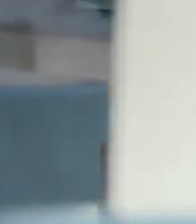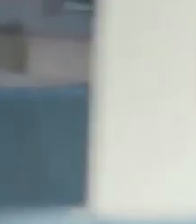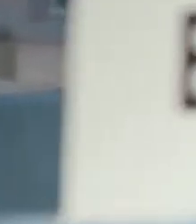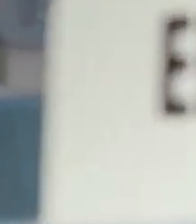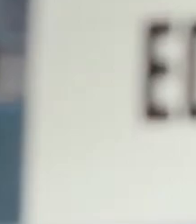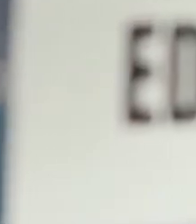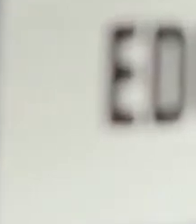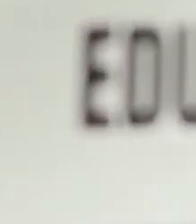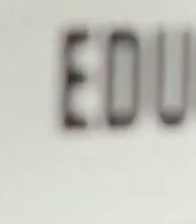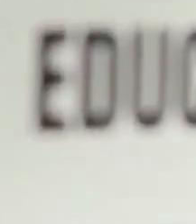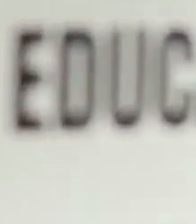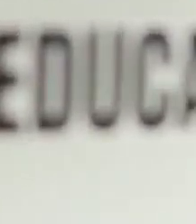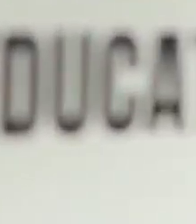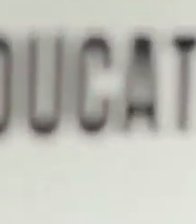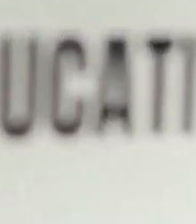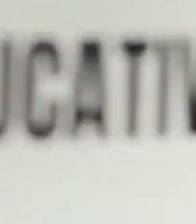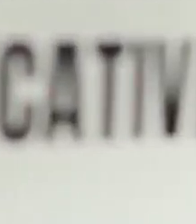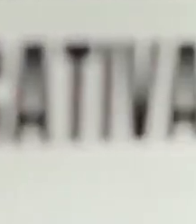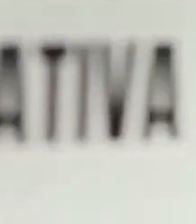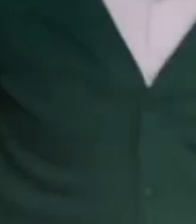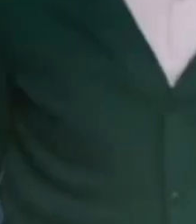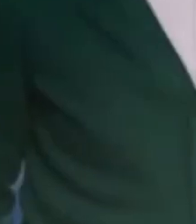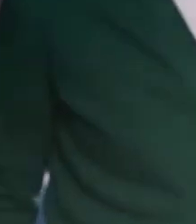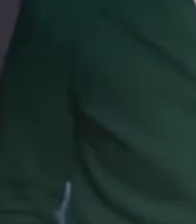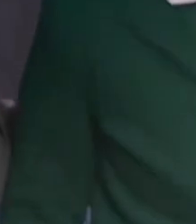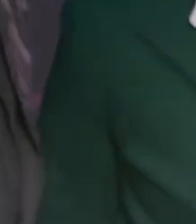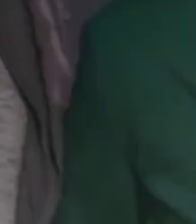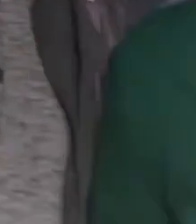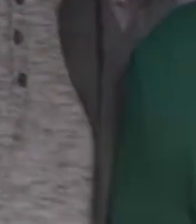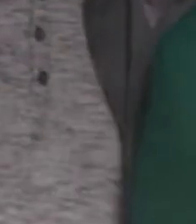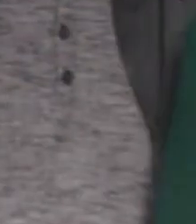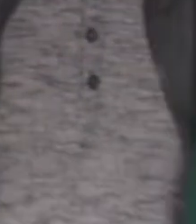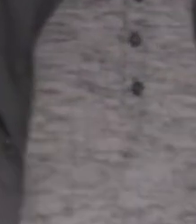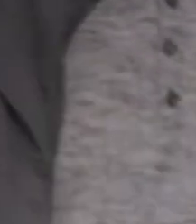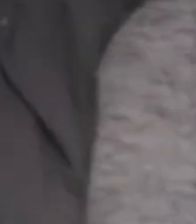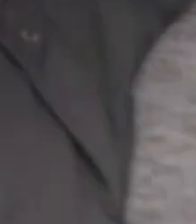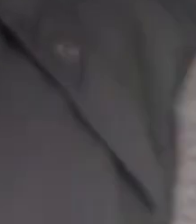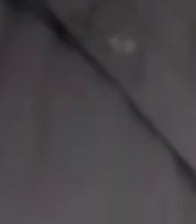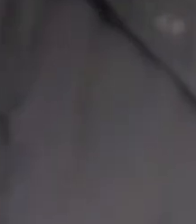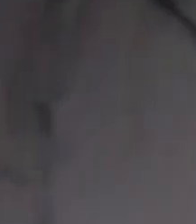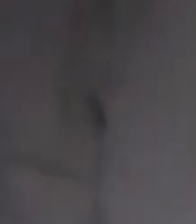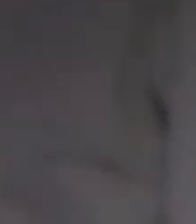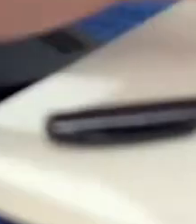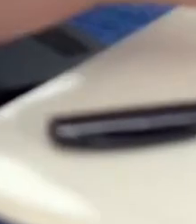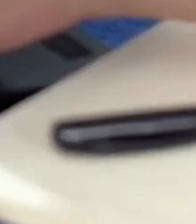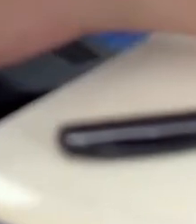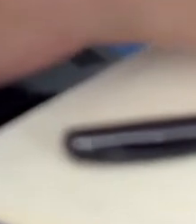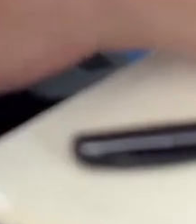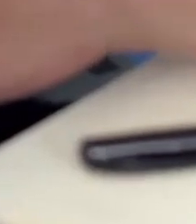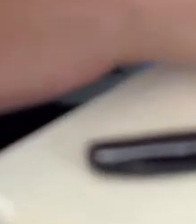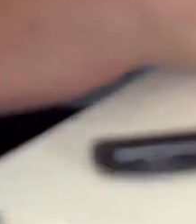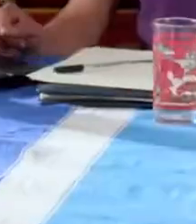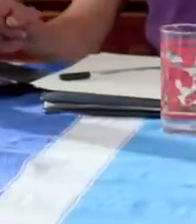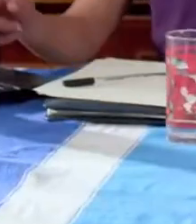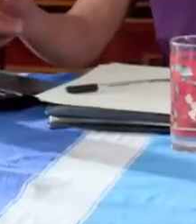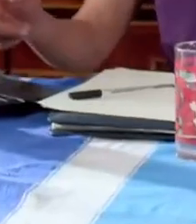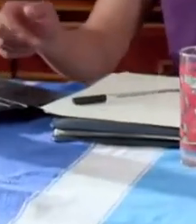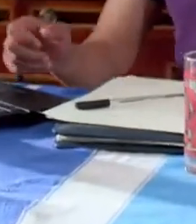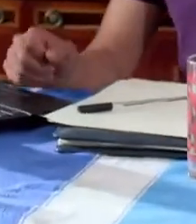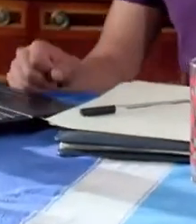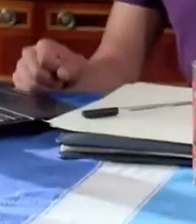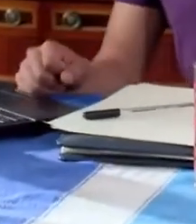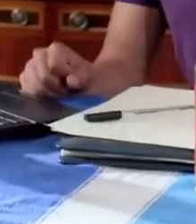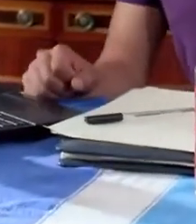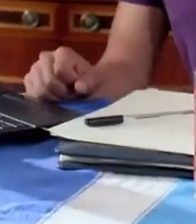participar en proyectos o actividades que te hagan sentir bien. En la escuela enseñamos y aprendemos a cuidarnos entre todas y entre